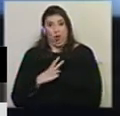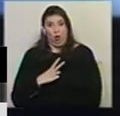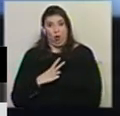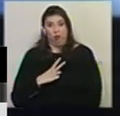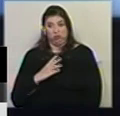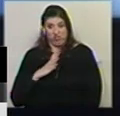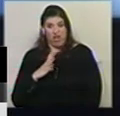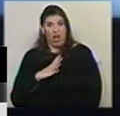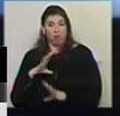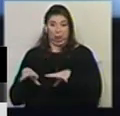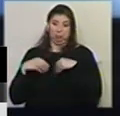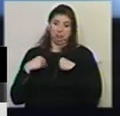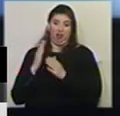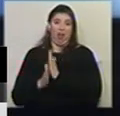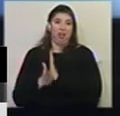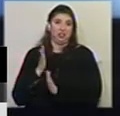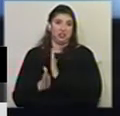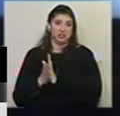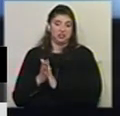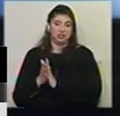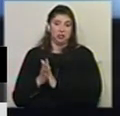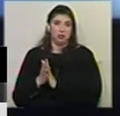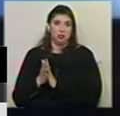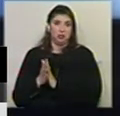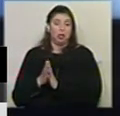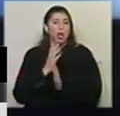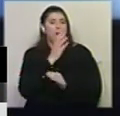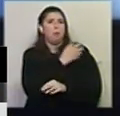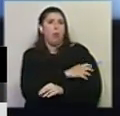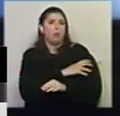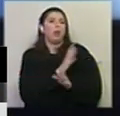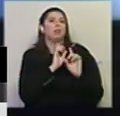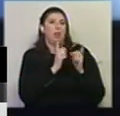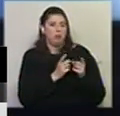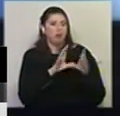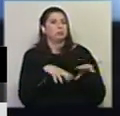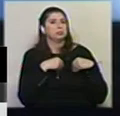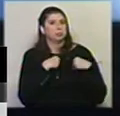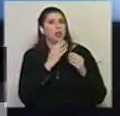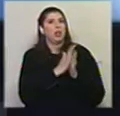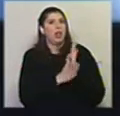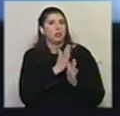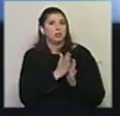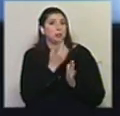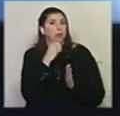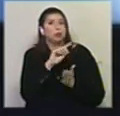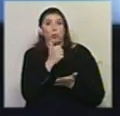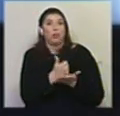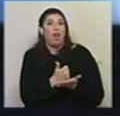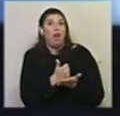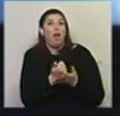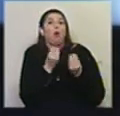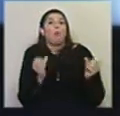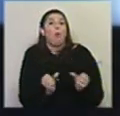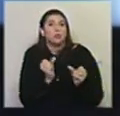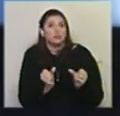cuando no está, lo compra. El pobre, cuando está, lo recibe gratis, es cierto, pero cuando no está, no accede, salvo a través de la justicia. Y ahí tenemos